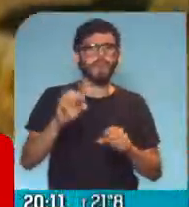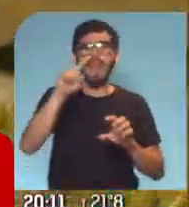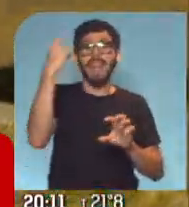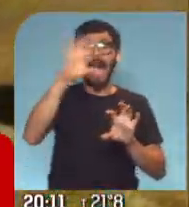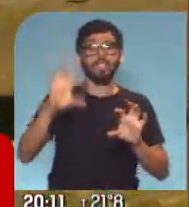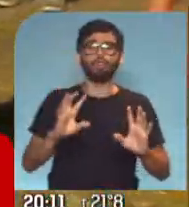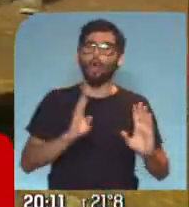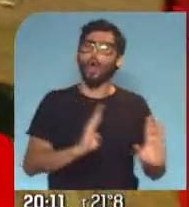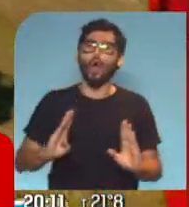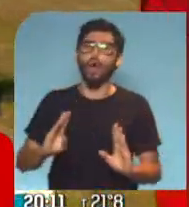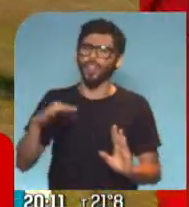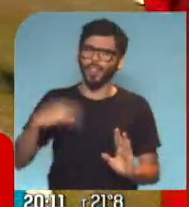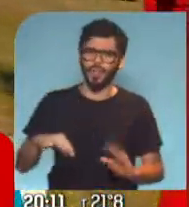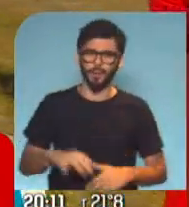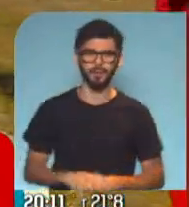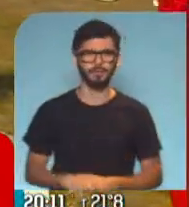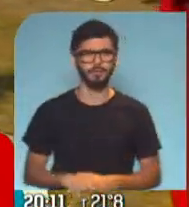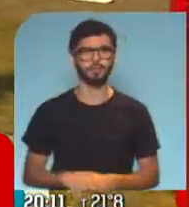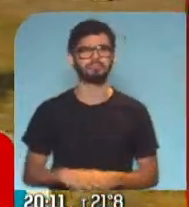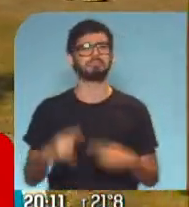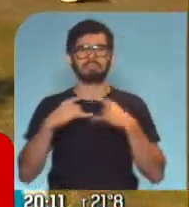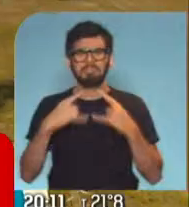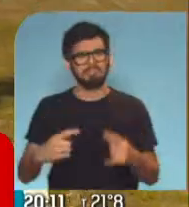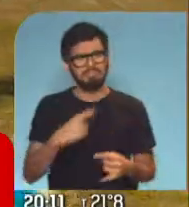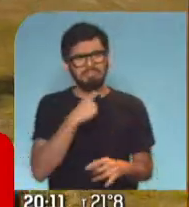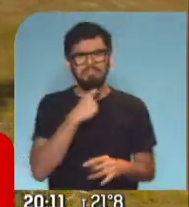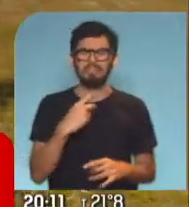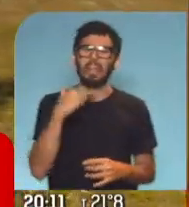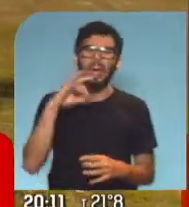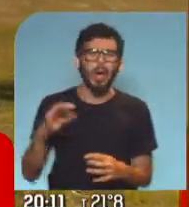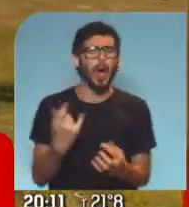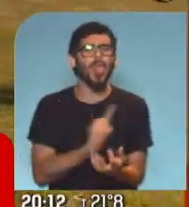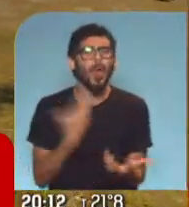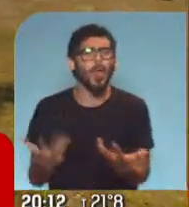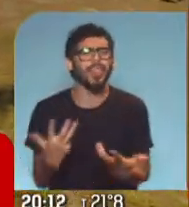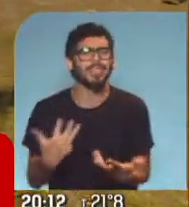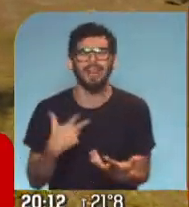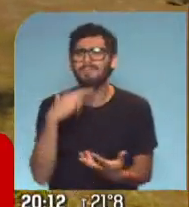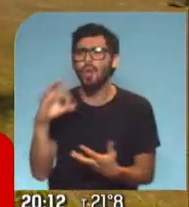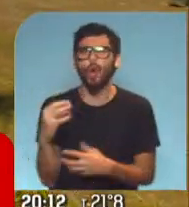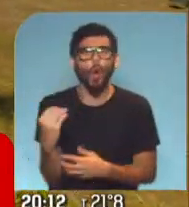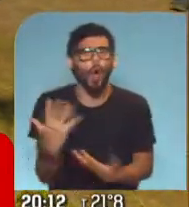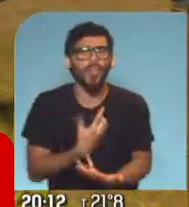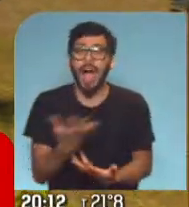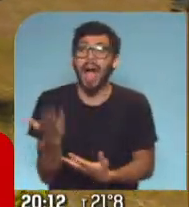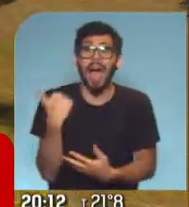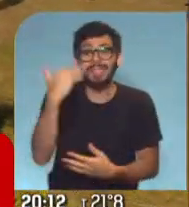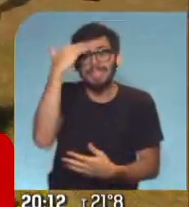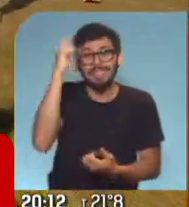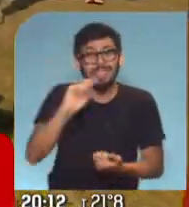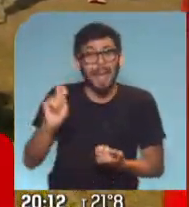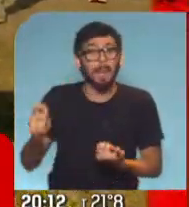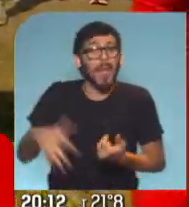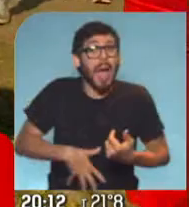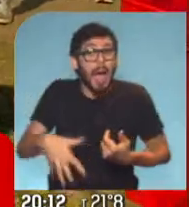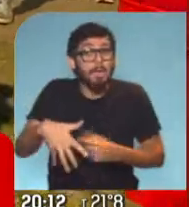nación. Queremos nuestros hijos, que nos digan dónde están, por lo menos. Hijo, hoy hace 15 meses.